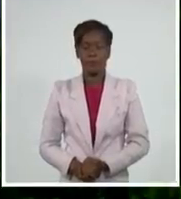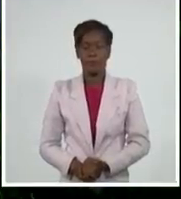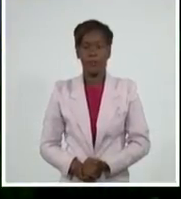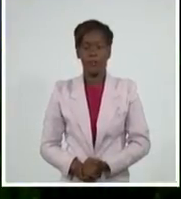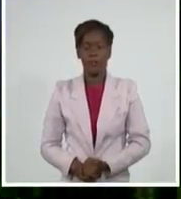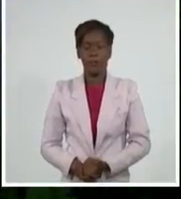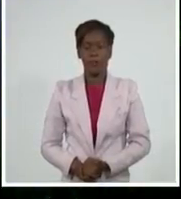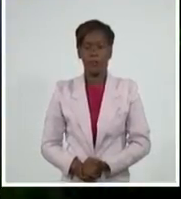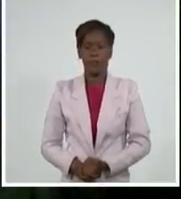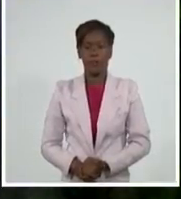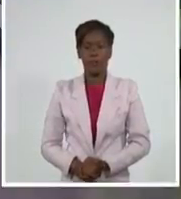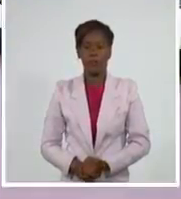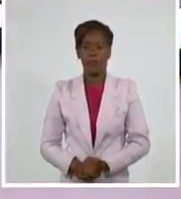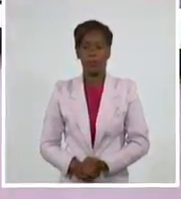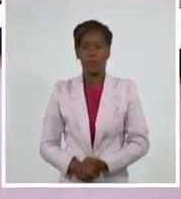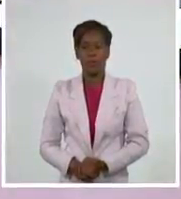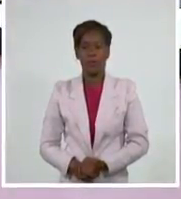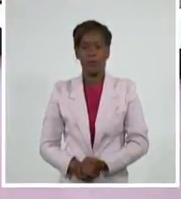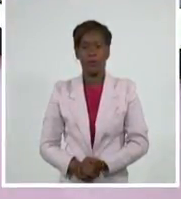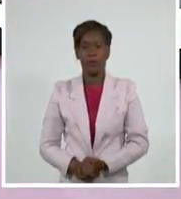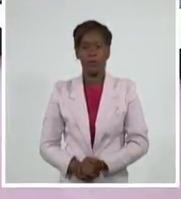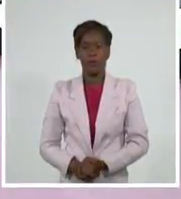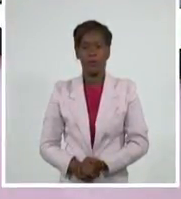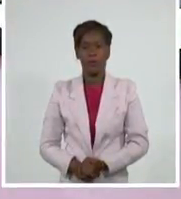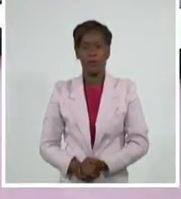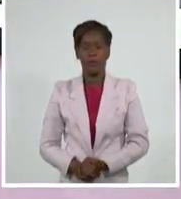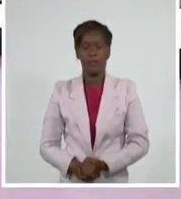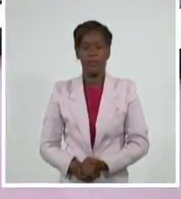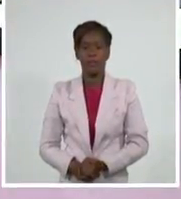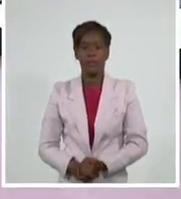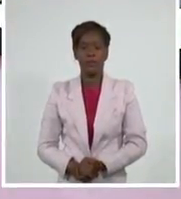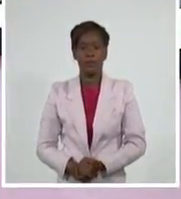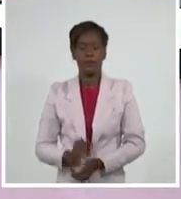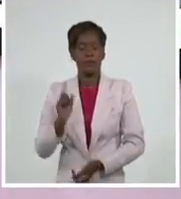Cubana. Y de esta forma concluye el noticiero del mediodía.